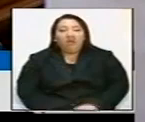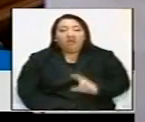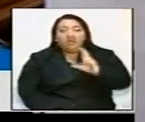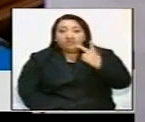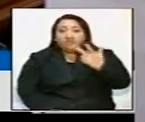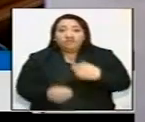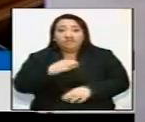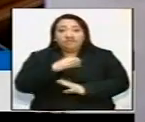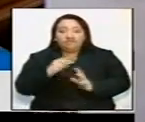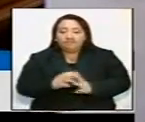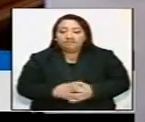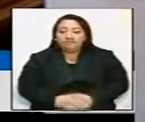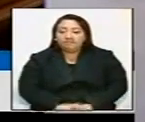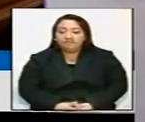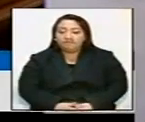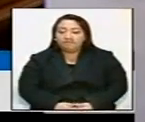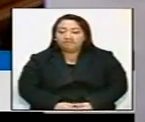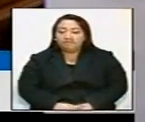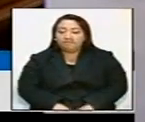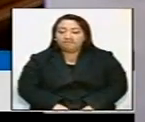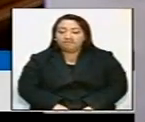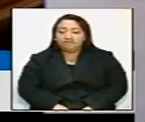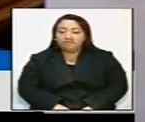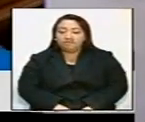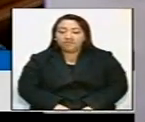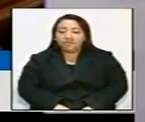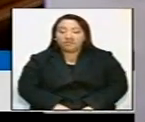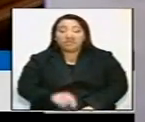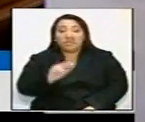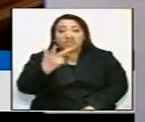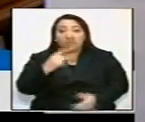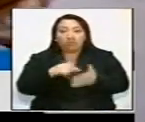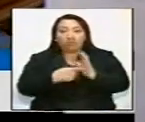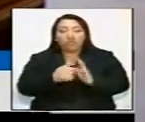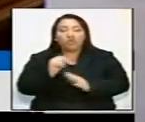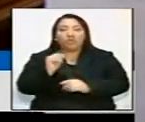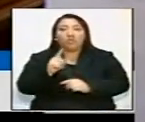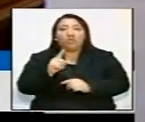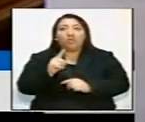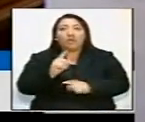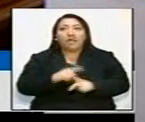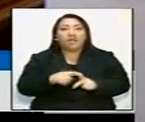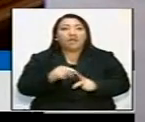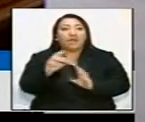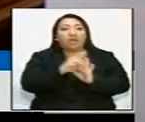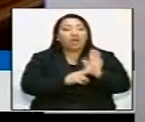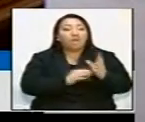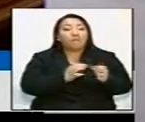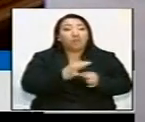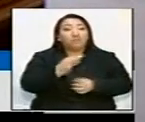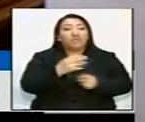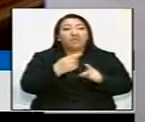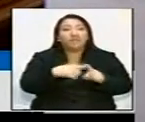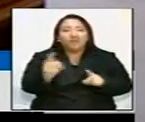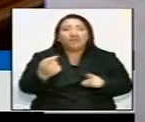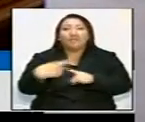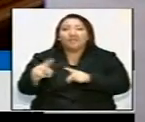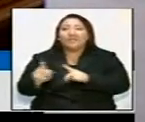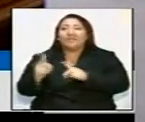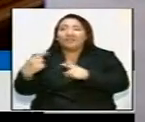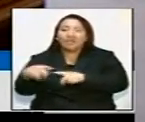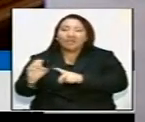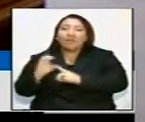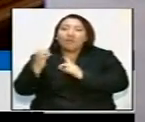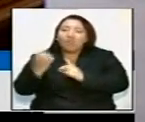punto es el tema de las heterogeneidades regionales. Cada región es una realidad distinta, cada región con una